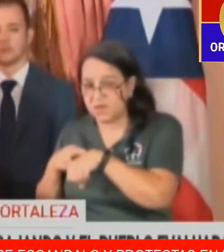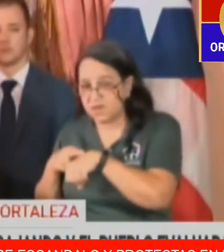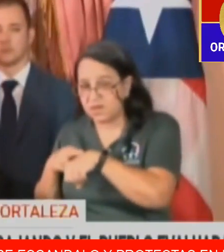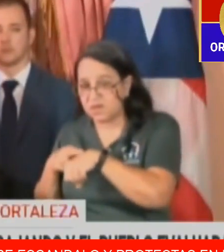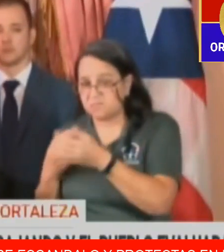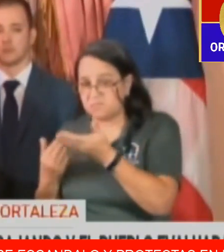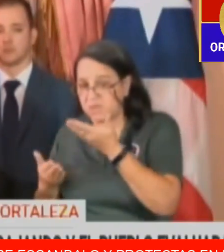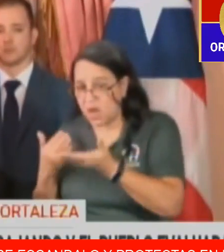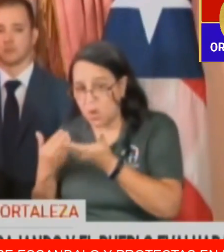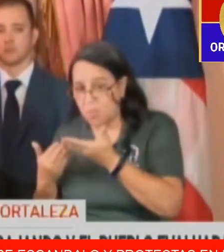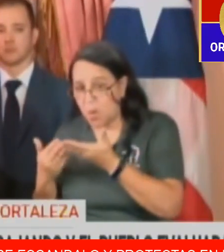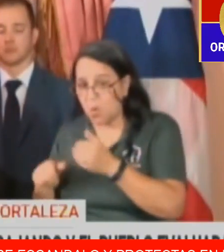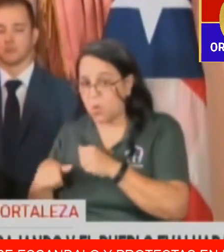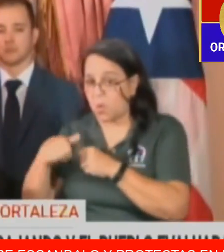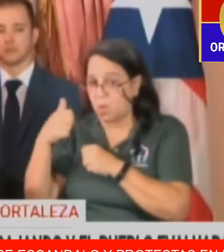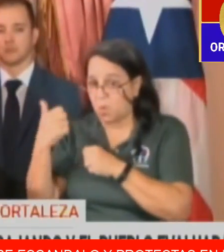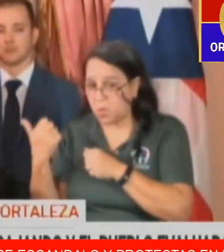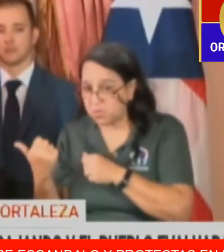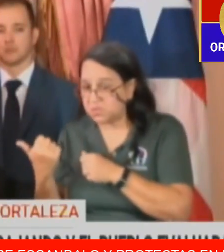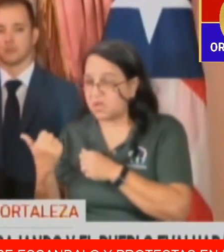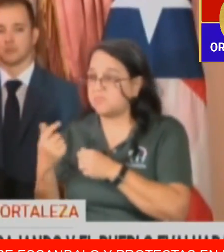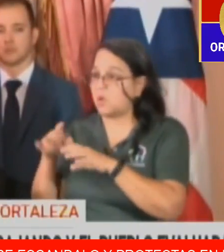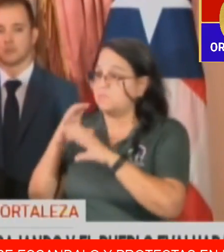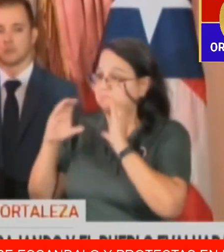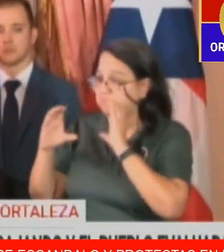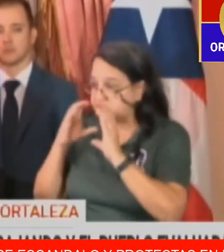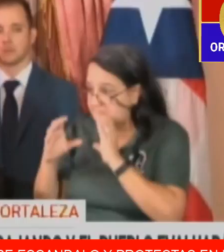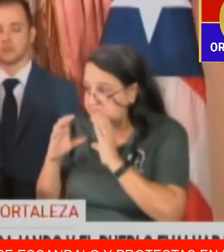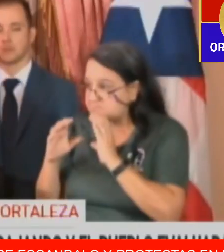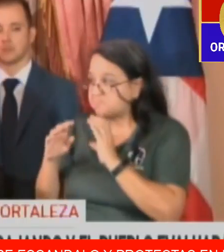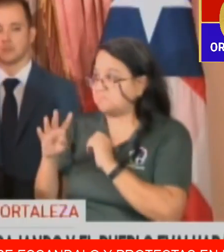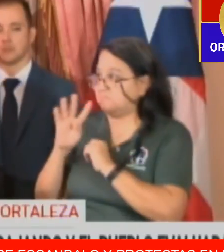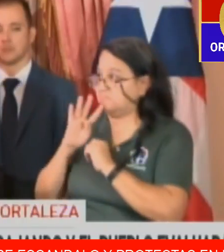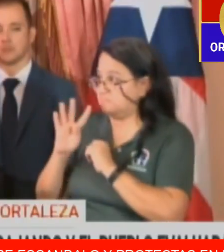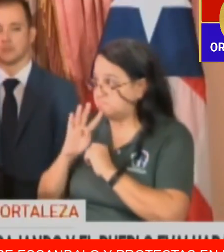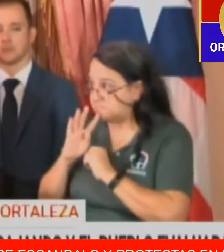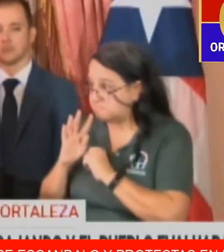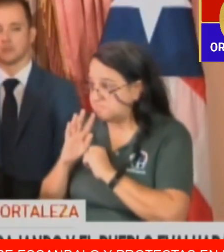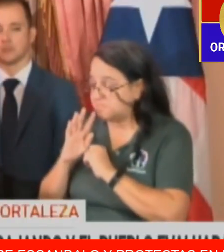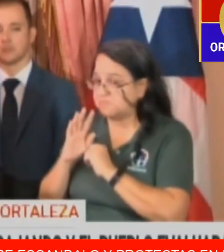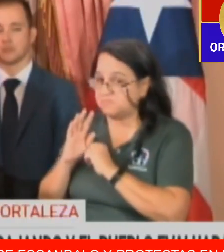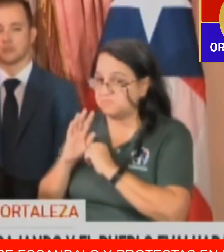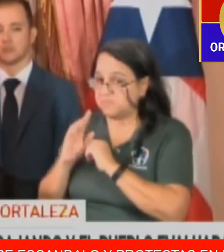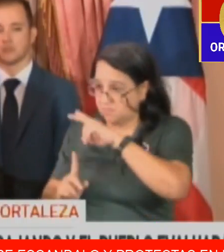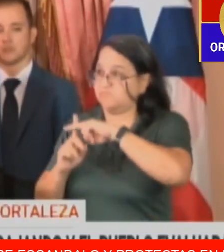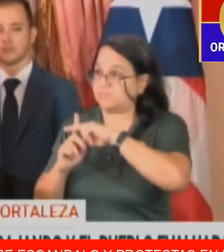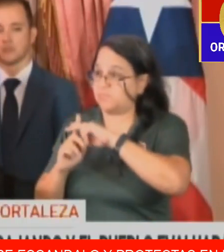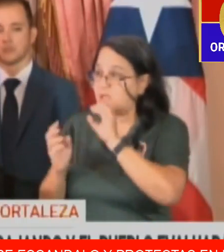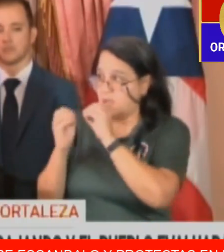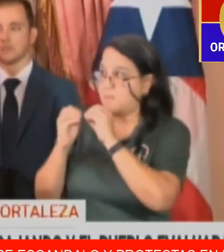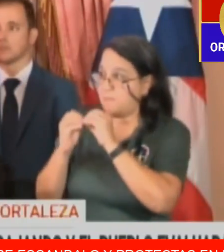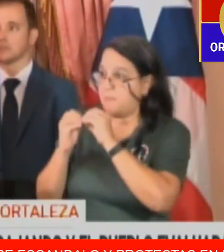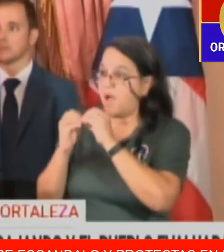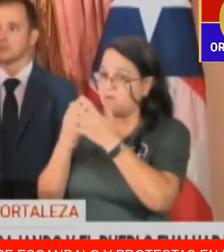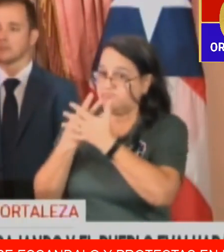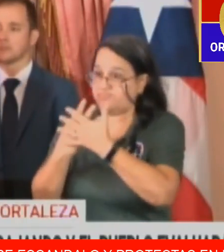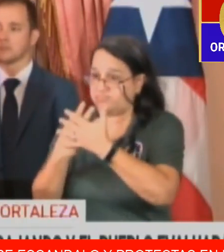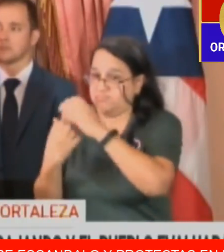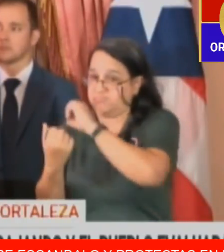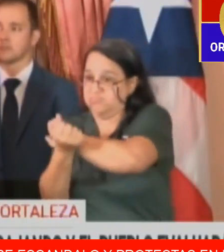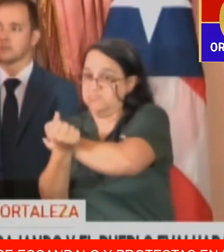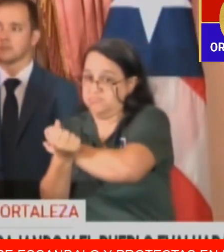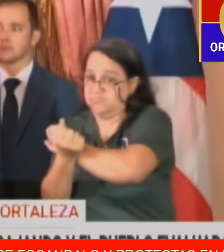filtraciones nuevas de otras conversaciones u otros momentos de ese chat y de incluso más arresto. Sí, bueno, de